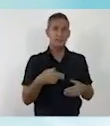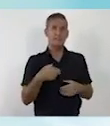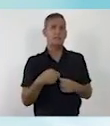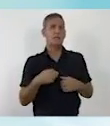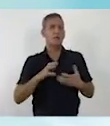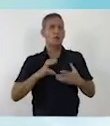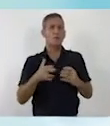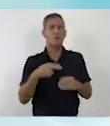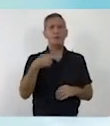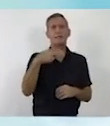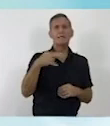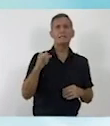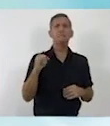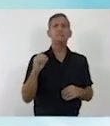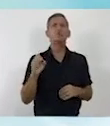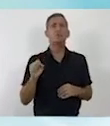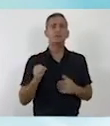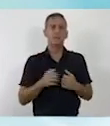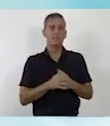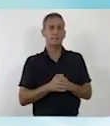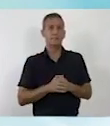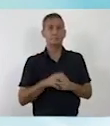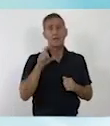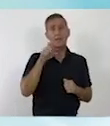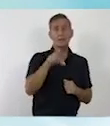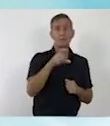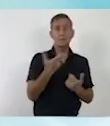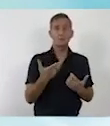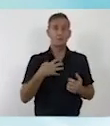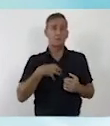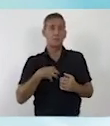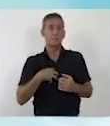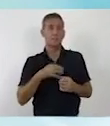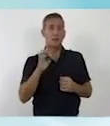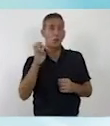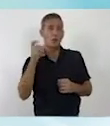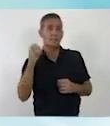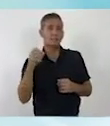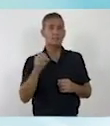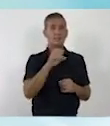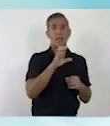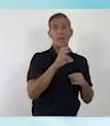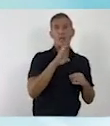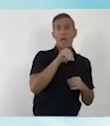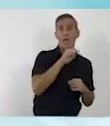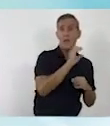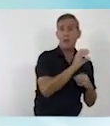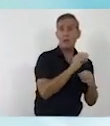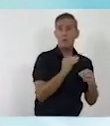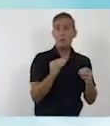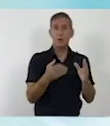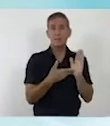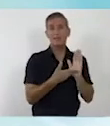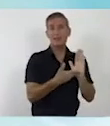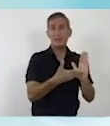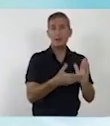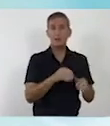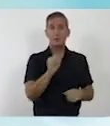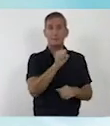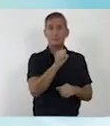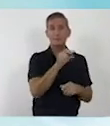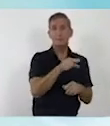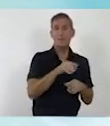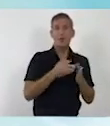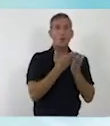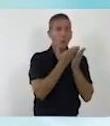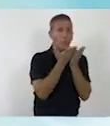isomería. Y por último, si tenemos esta cantidad de moles de una muestra de sustancia gaseosa de la que